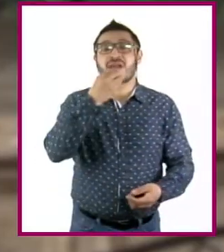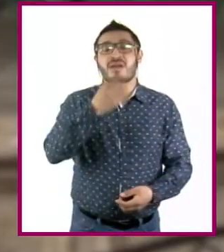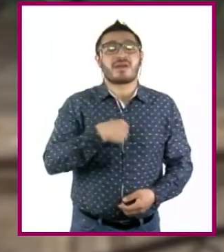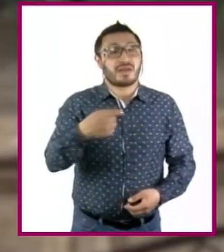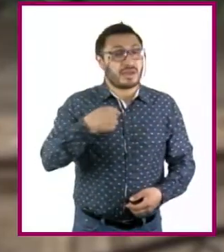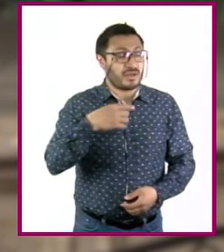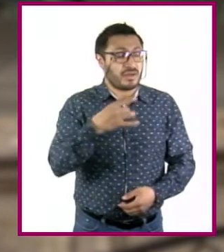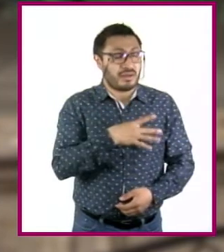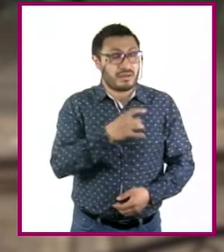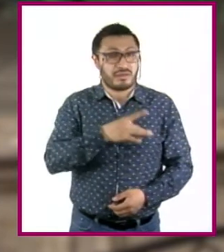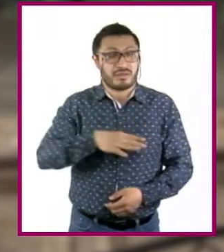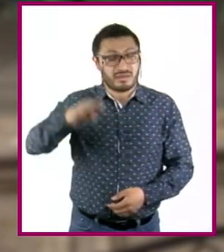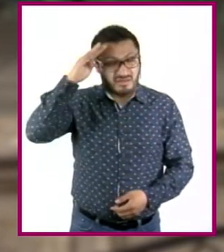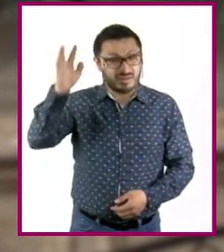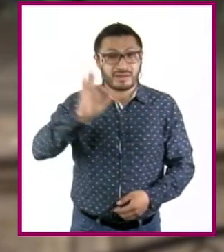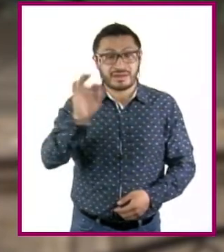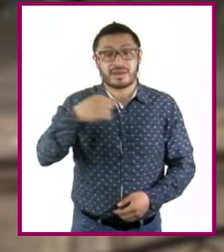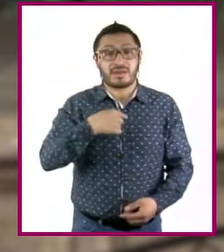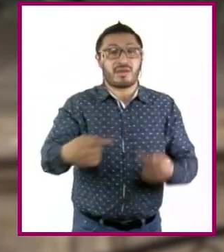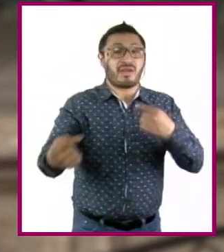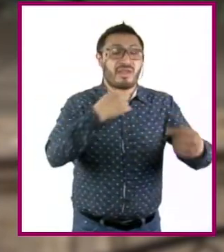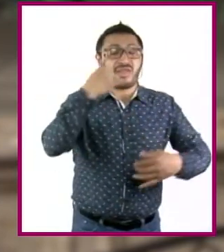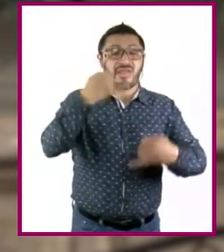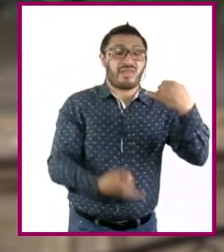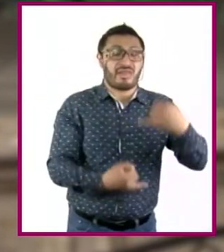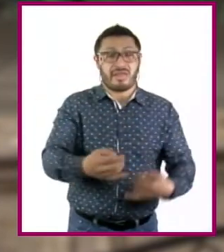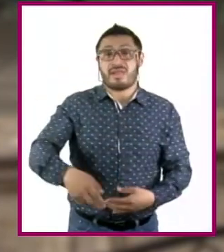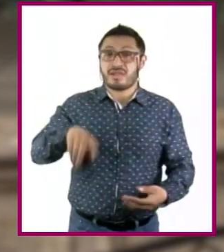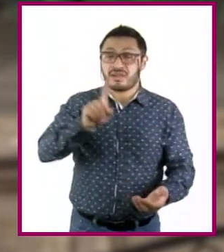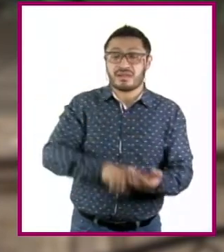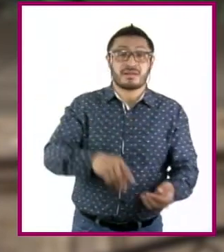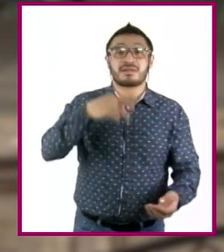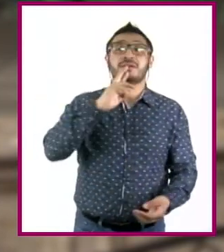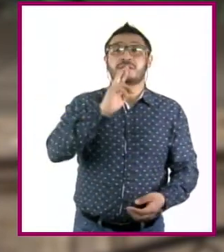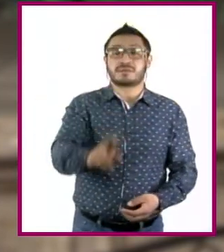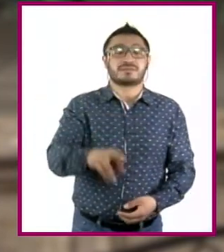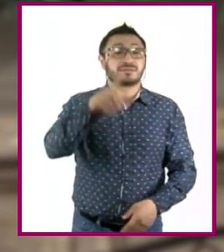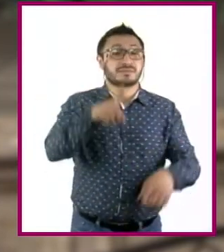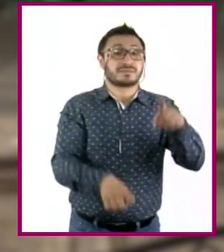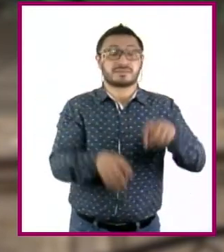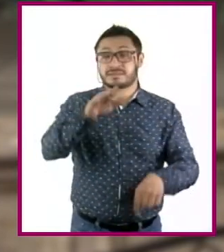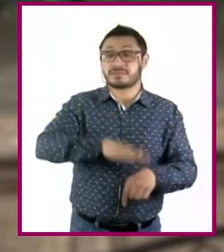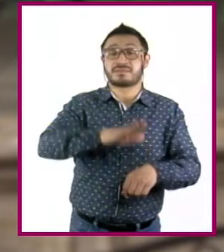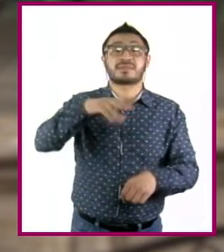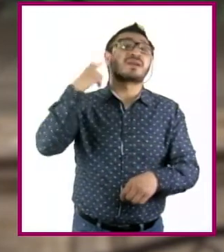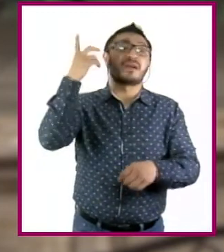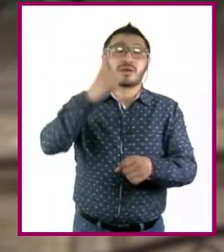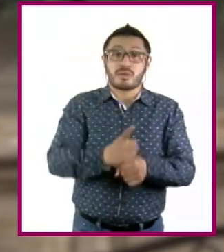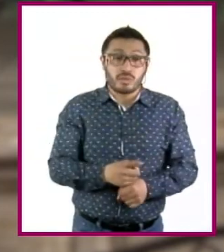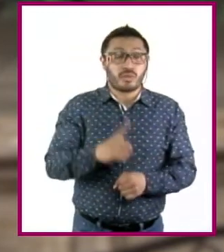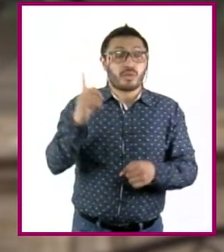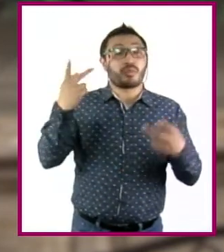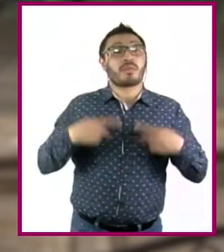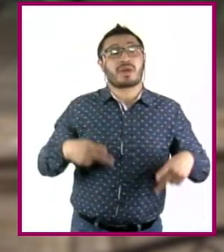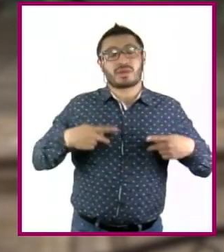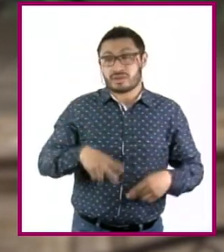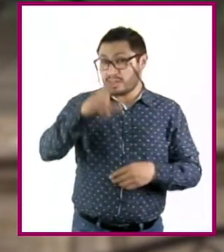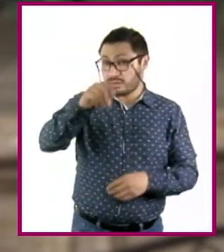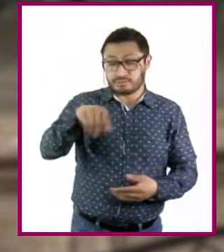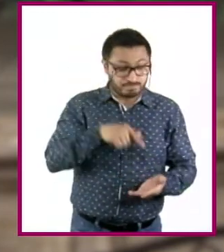pensar en que si alguna vez soy juzgada, el resultado de ese juicio dependa más de la voluntad de alguien más que de los